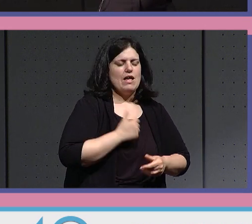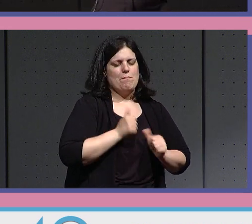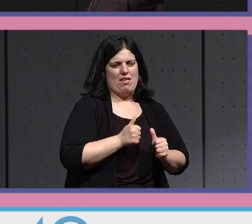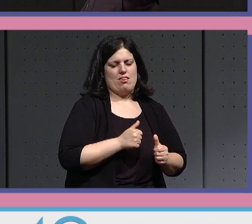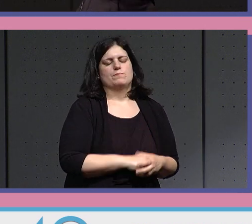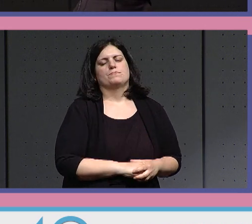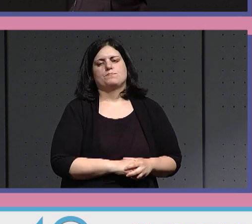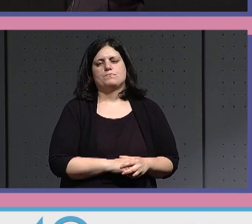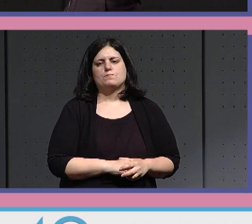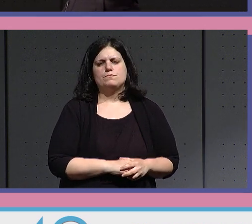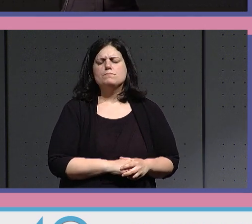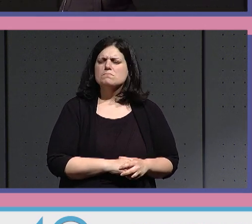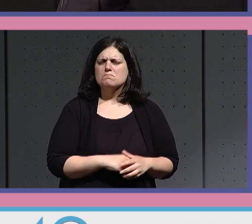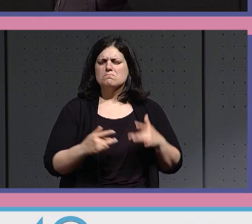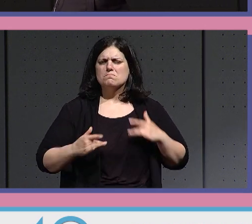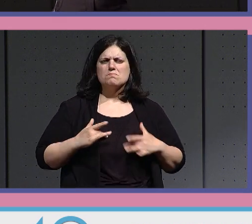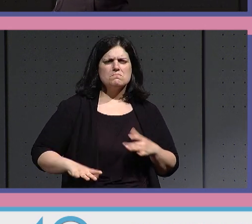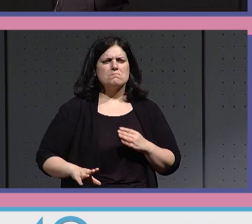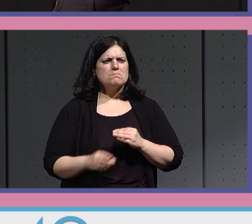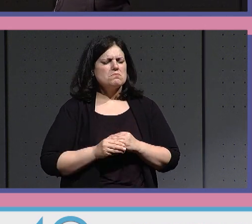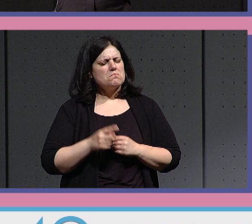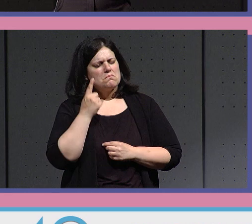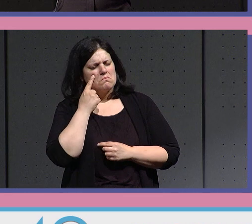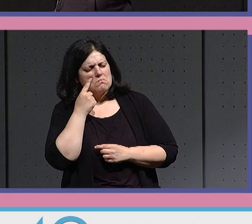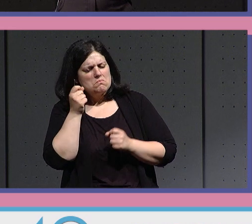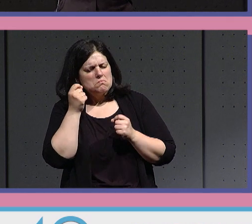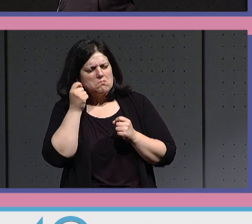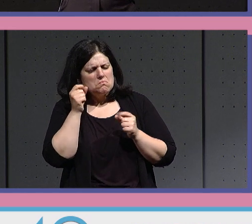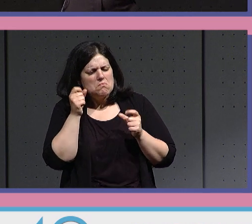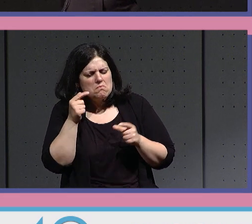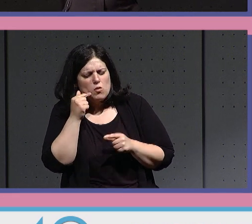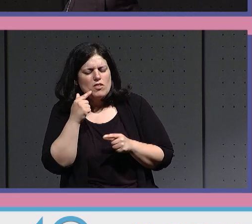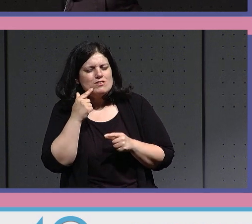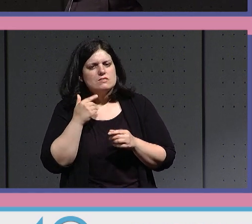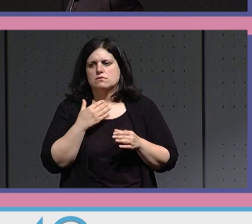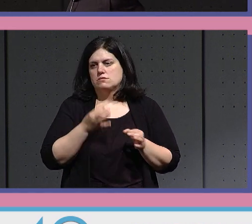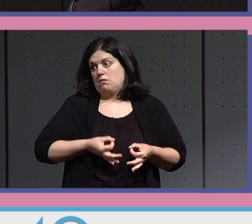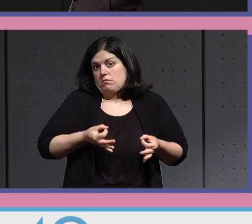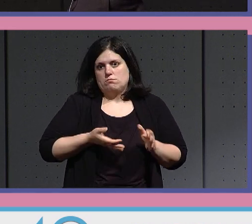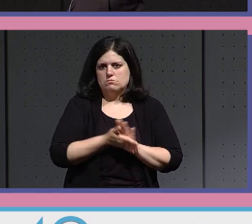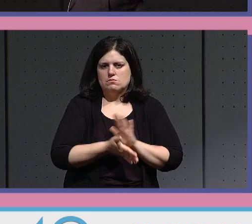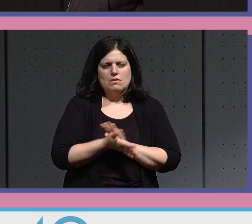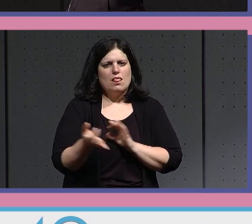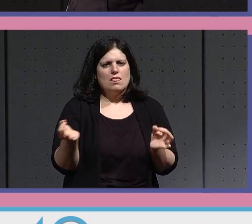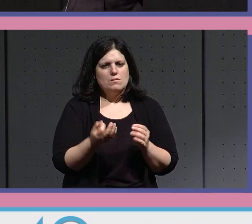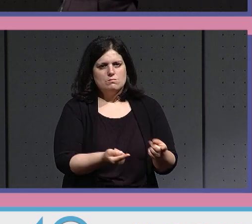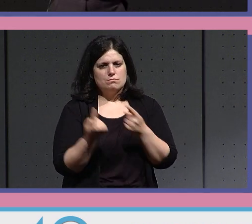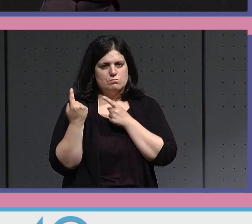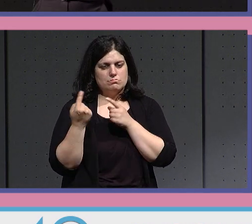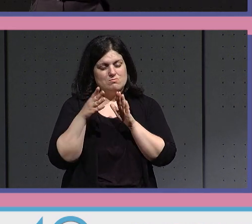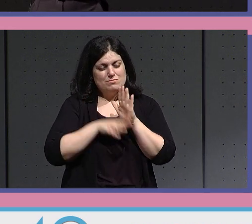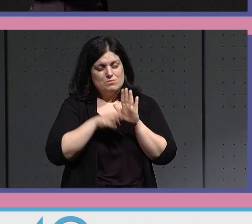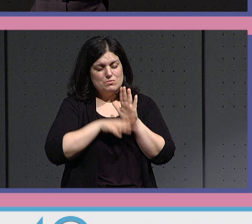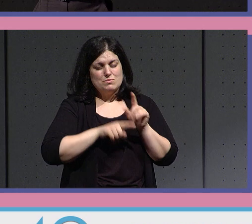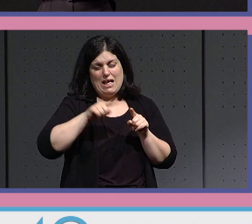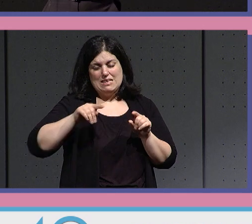empezar a estar pendientes? Tendríamos que estar pendientes siempre. Lo que pasa es que es más habitual, y estos son probablemente muestras que están sesgadas,